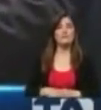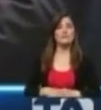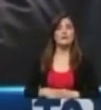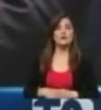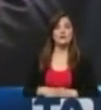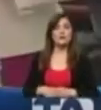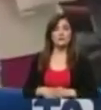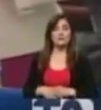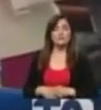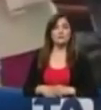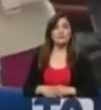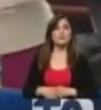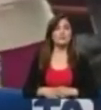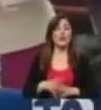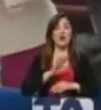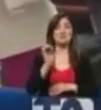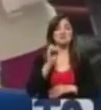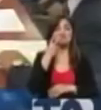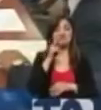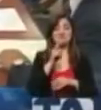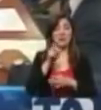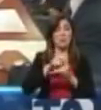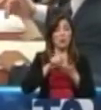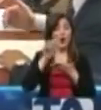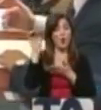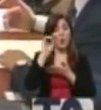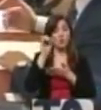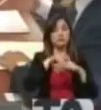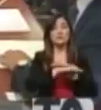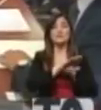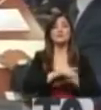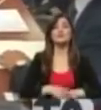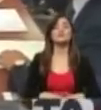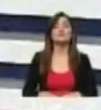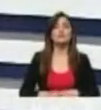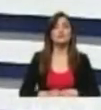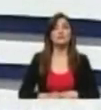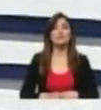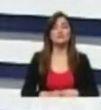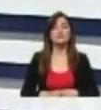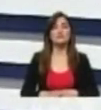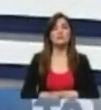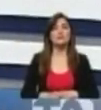ve la luz una parte de él o se lo destina al archivo. En Quito, Malegracia Costa, 24 horas.